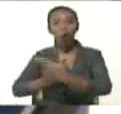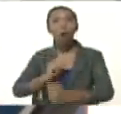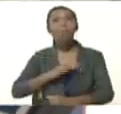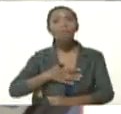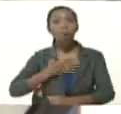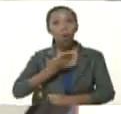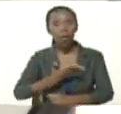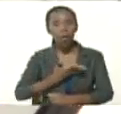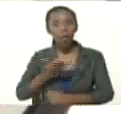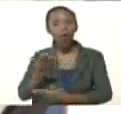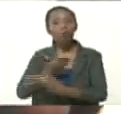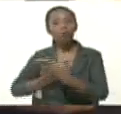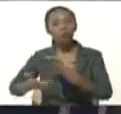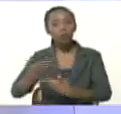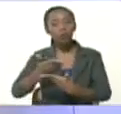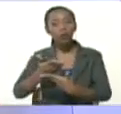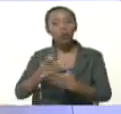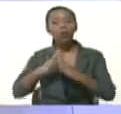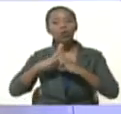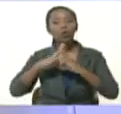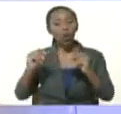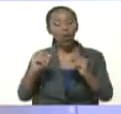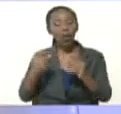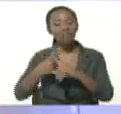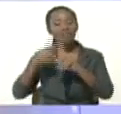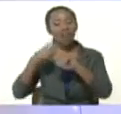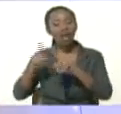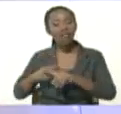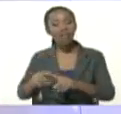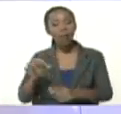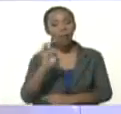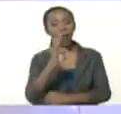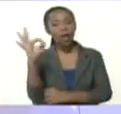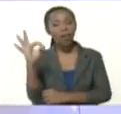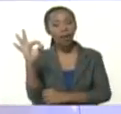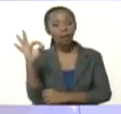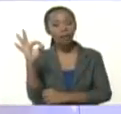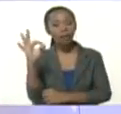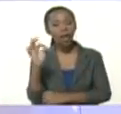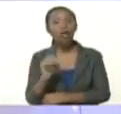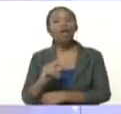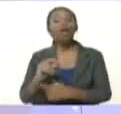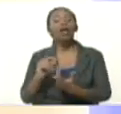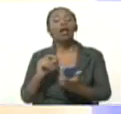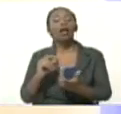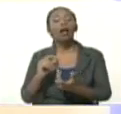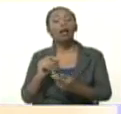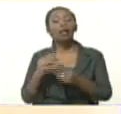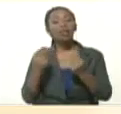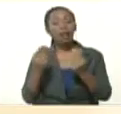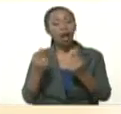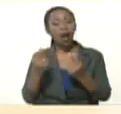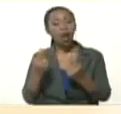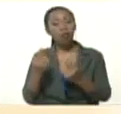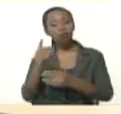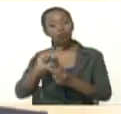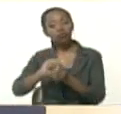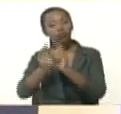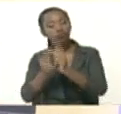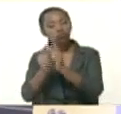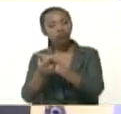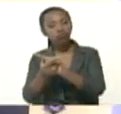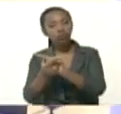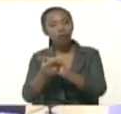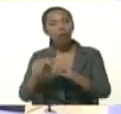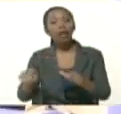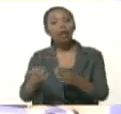caso, cambiar todas las especies de criptomonedas, divisas, divisas convertibles, en lo que respecta al